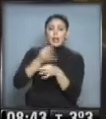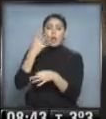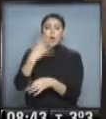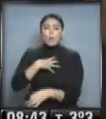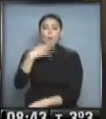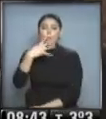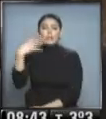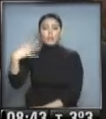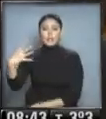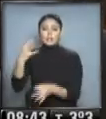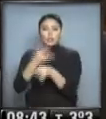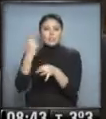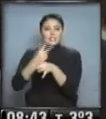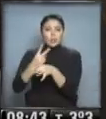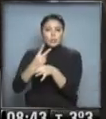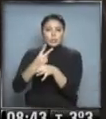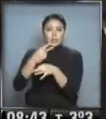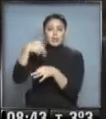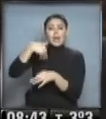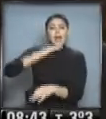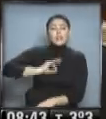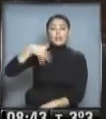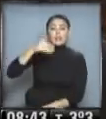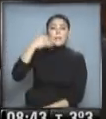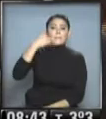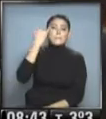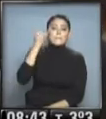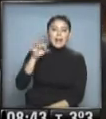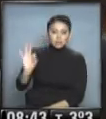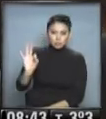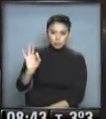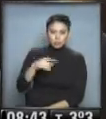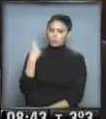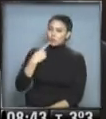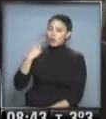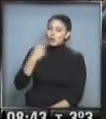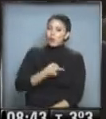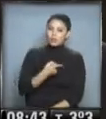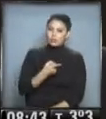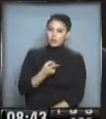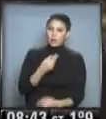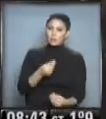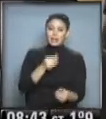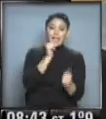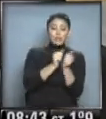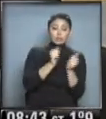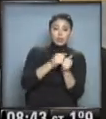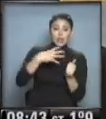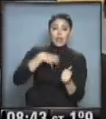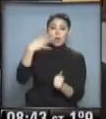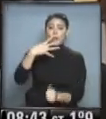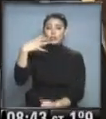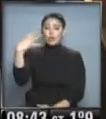de los secundarios de la Ciudad de Buenos Aires a partir de marzo del año que viene. Nosotros nos oponemos porque historia de cuarto y quinto